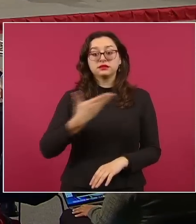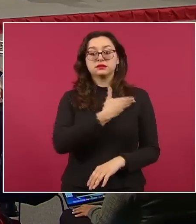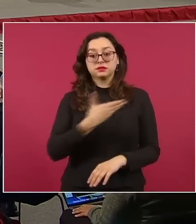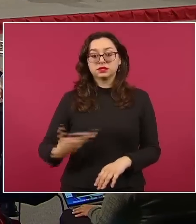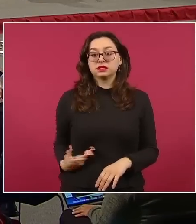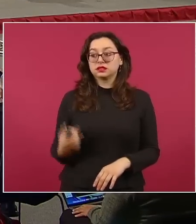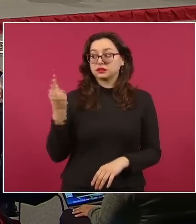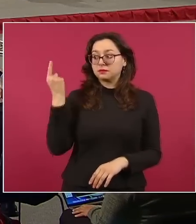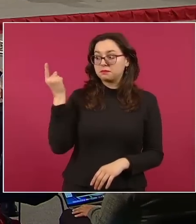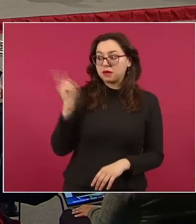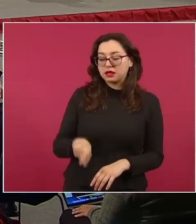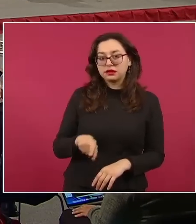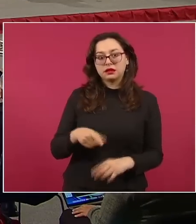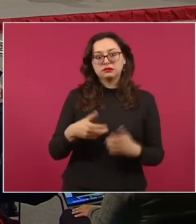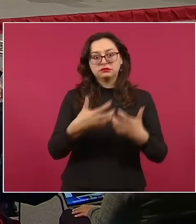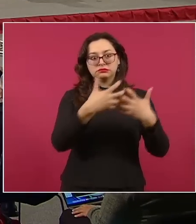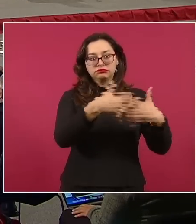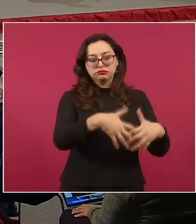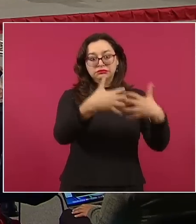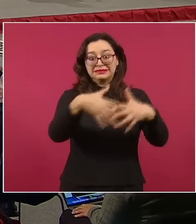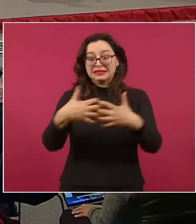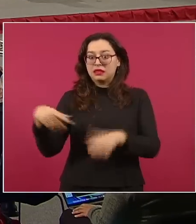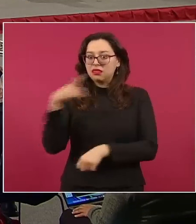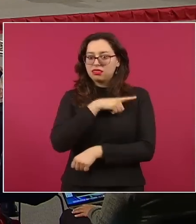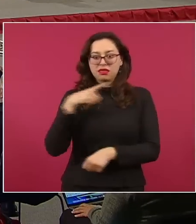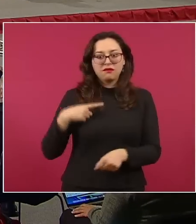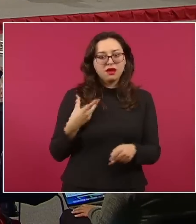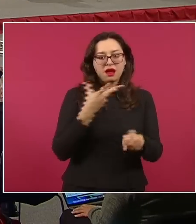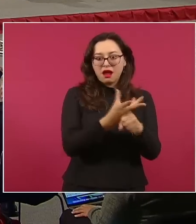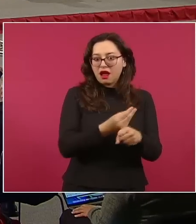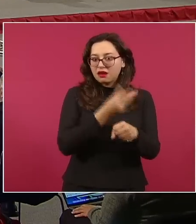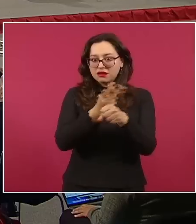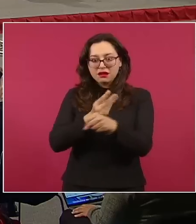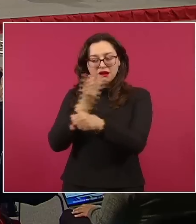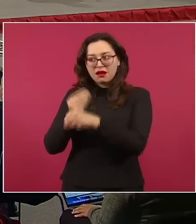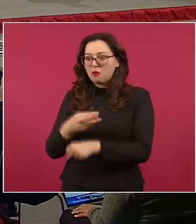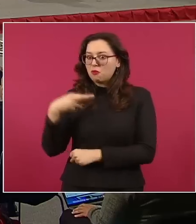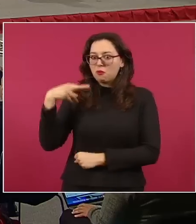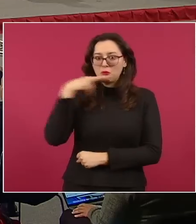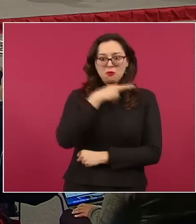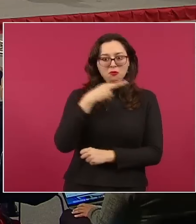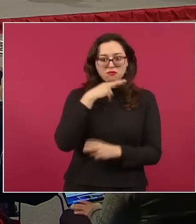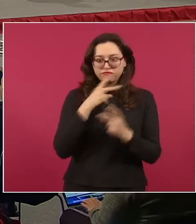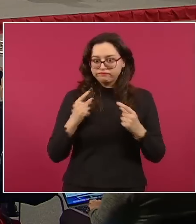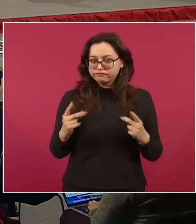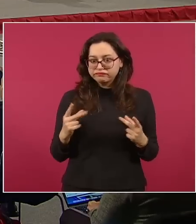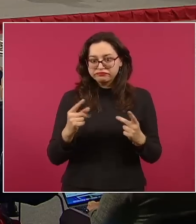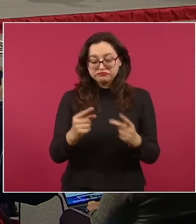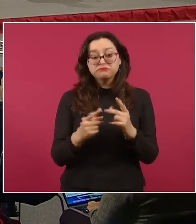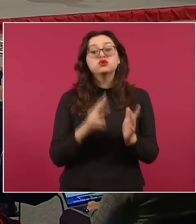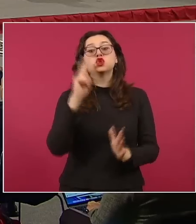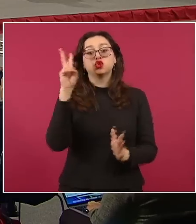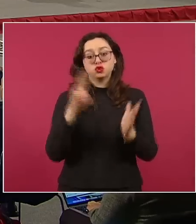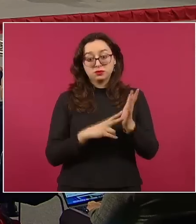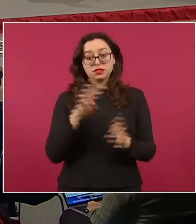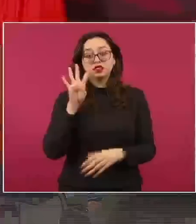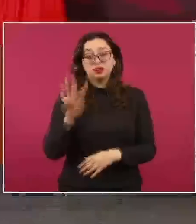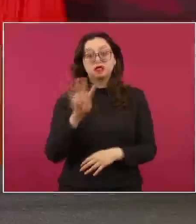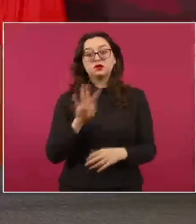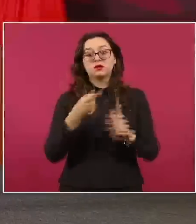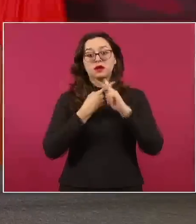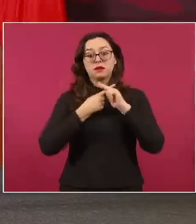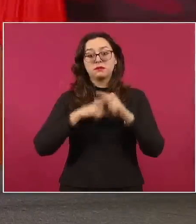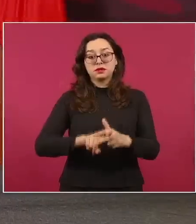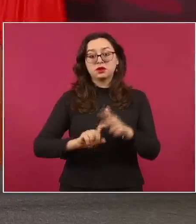instalaciones. Es así que desde el 2019 se inició con un programa de